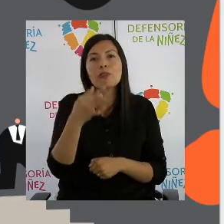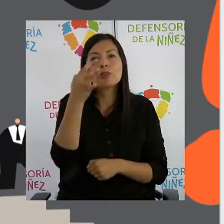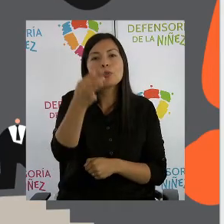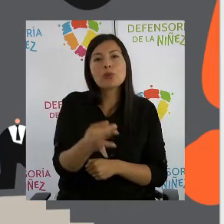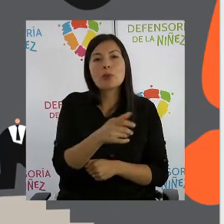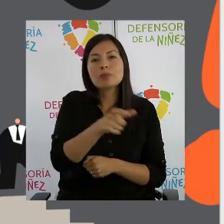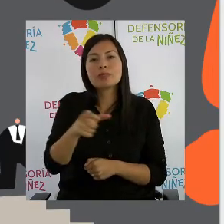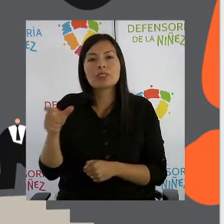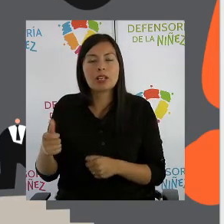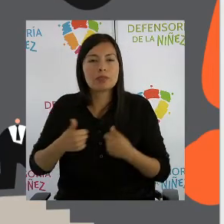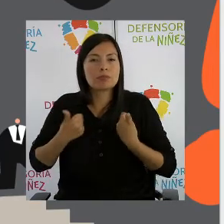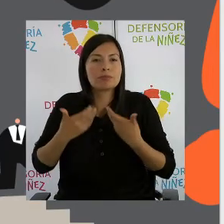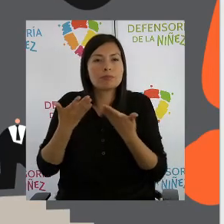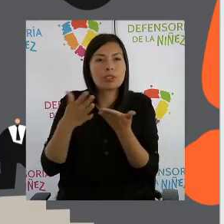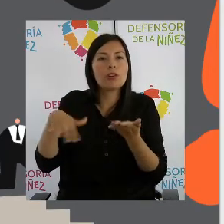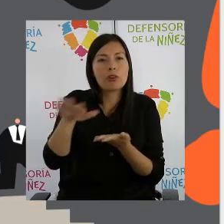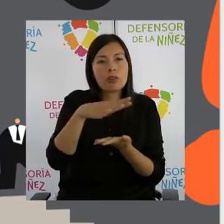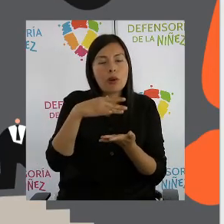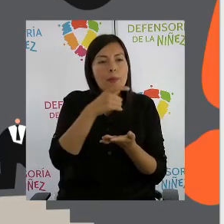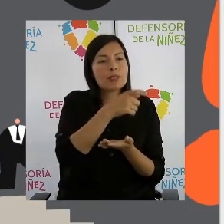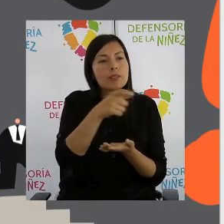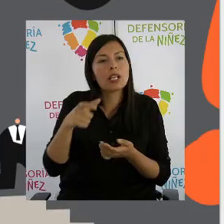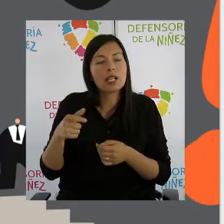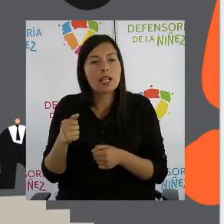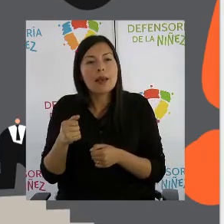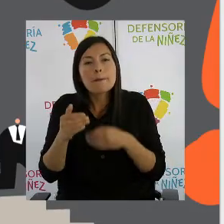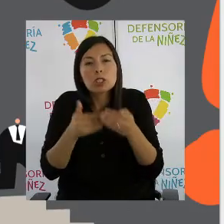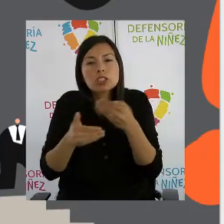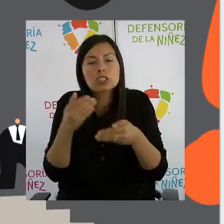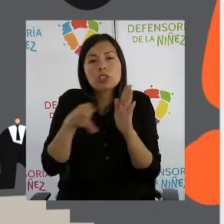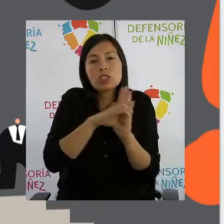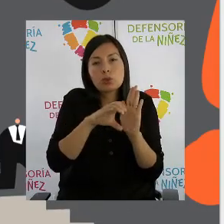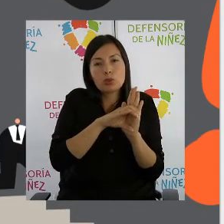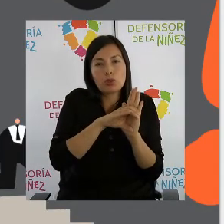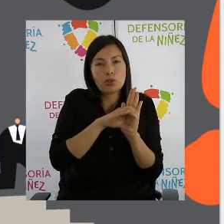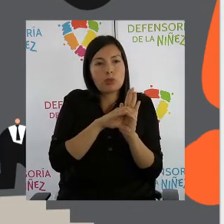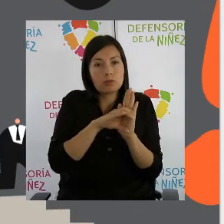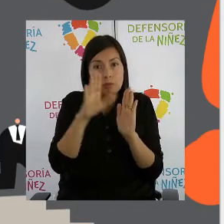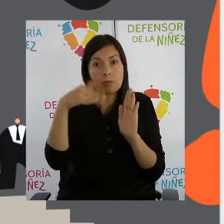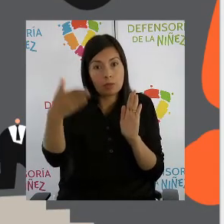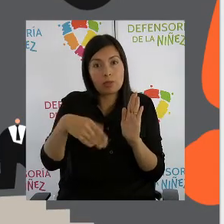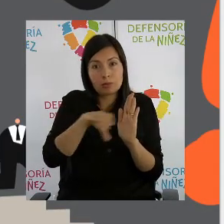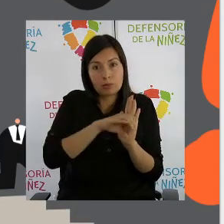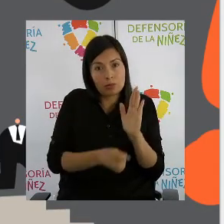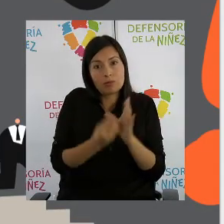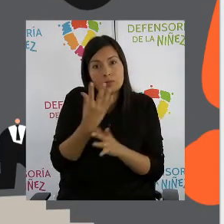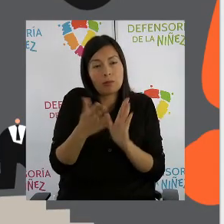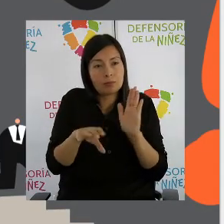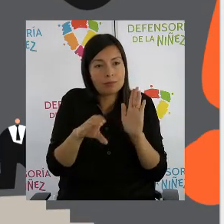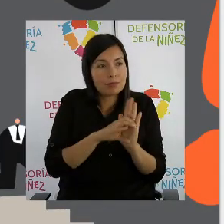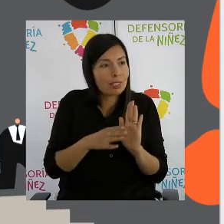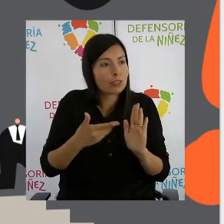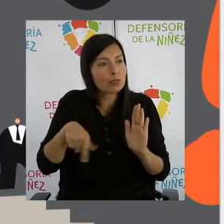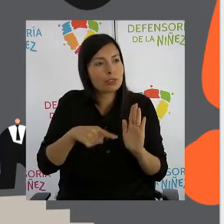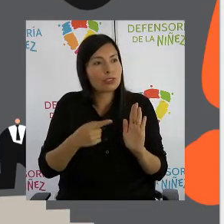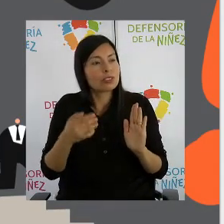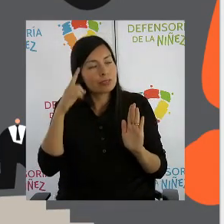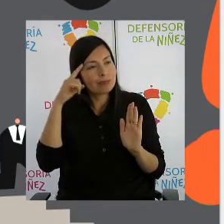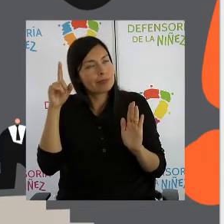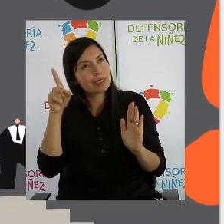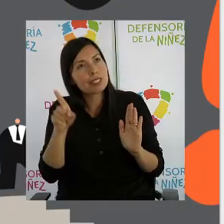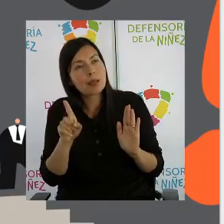espacios que se relacionan con el proceso constituyente. Vamos a tener una nueva constitución. Y lo que a nosotros nos parece imprescindible